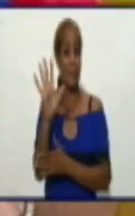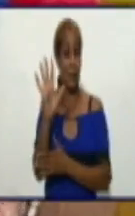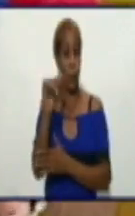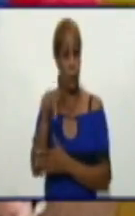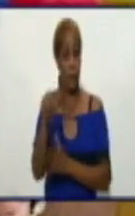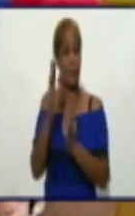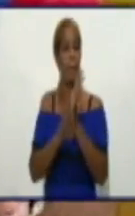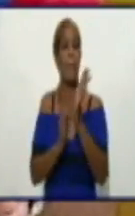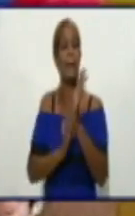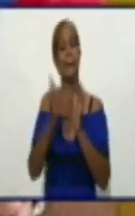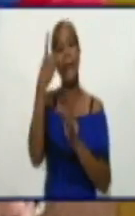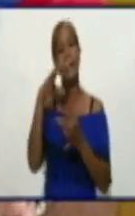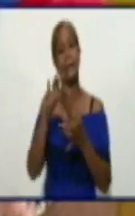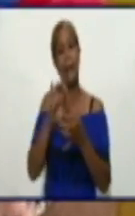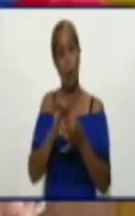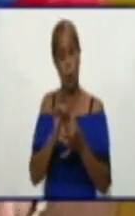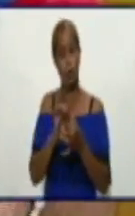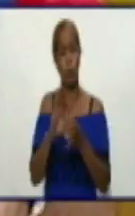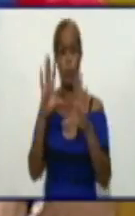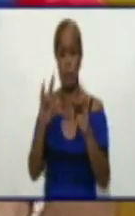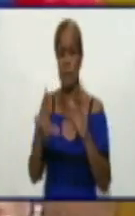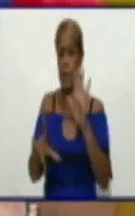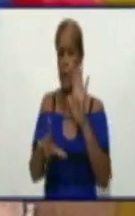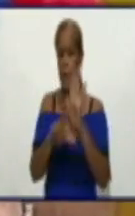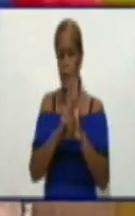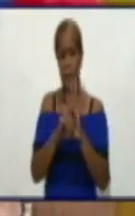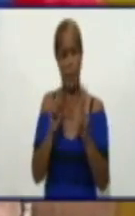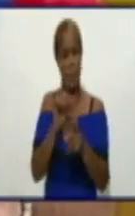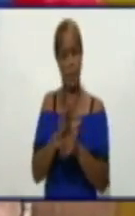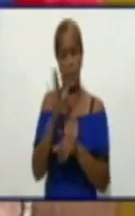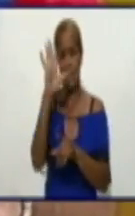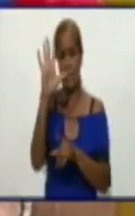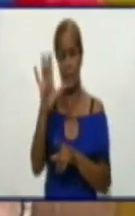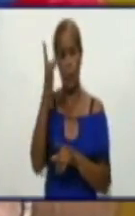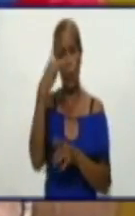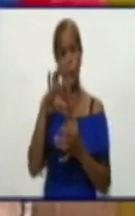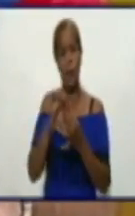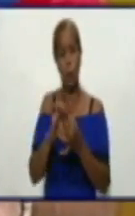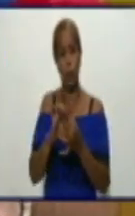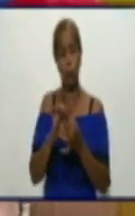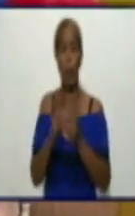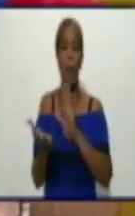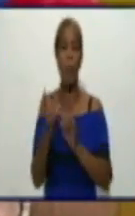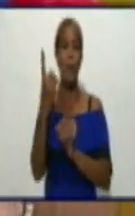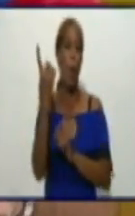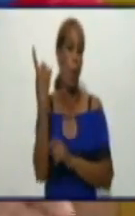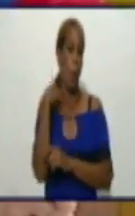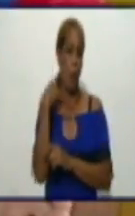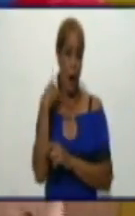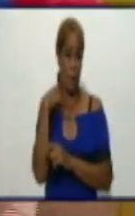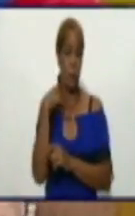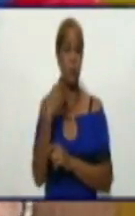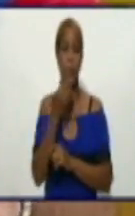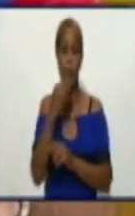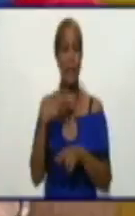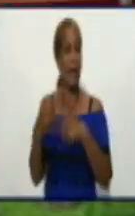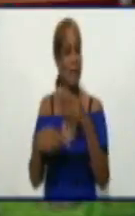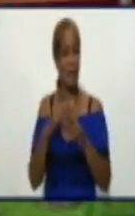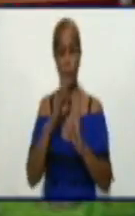Yunel, publicada recientemente en la Gaceta Oficial, vigente a partir del 5 de agosto y por el término de un año, es decir, para hacer todo el proceso.